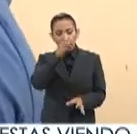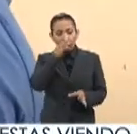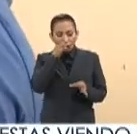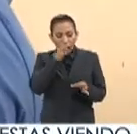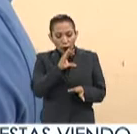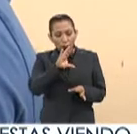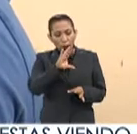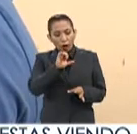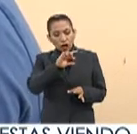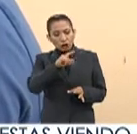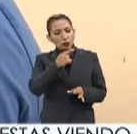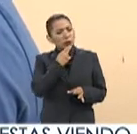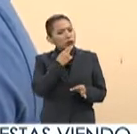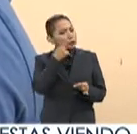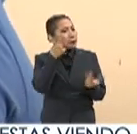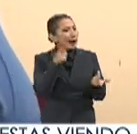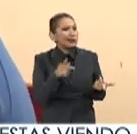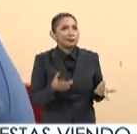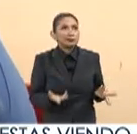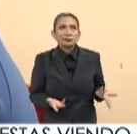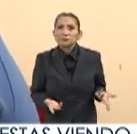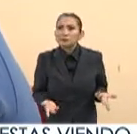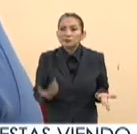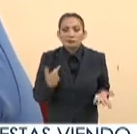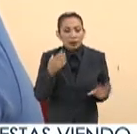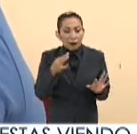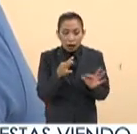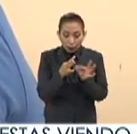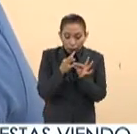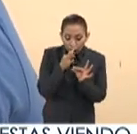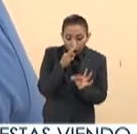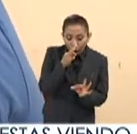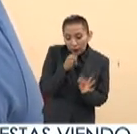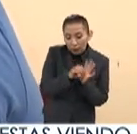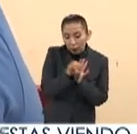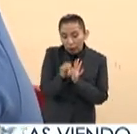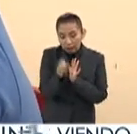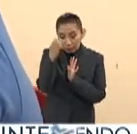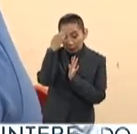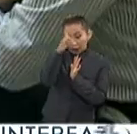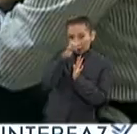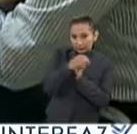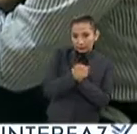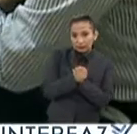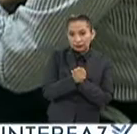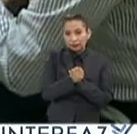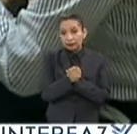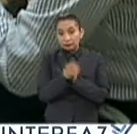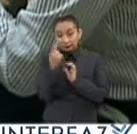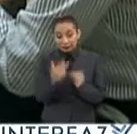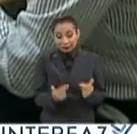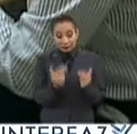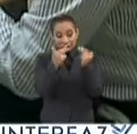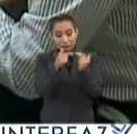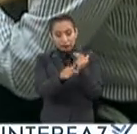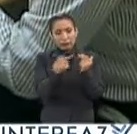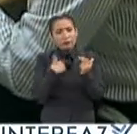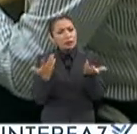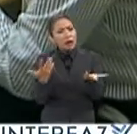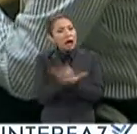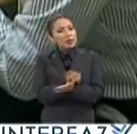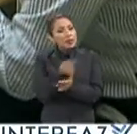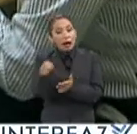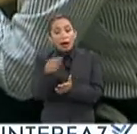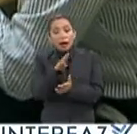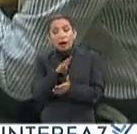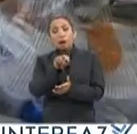corcho sería útil para tomar medidas como extrañas. Y porque un negocio debe dejar ganancias,